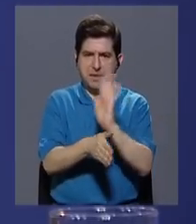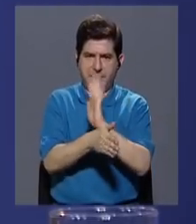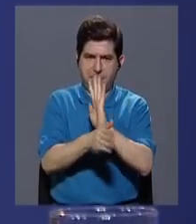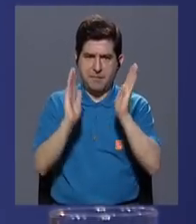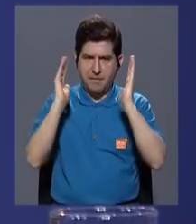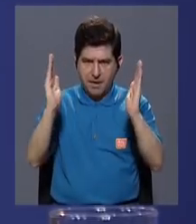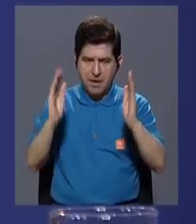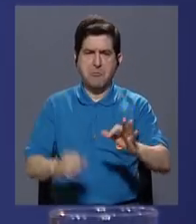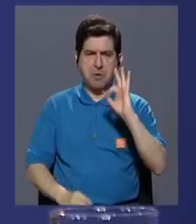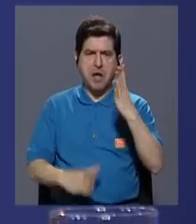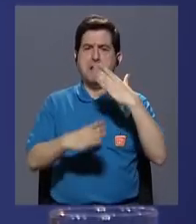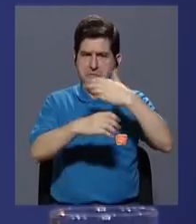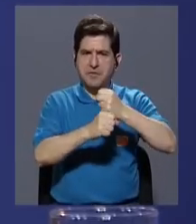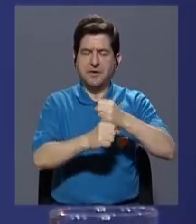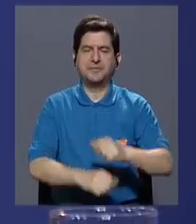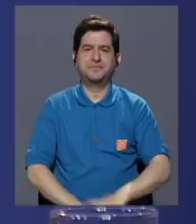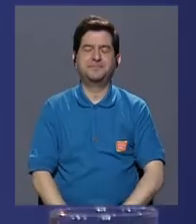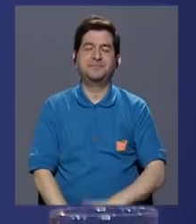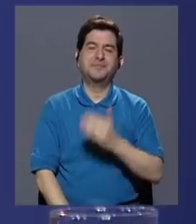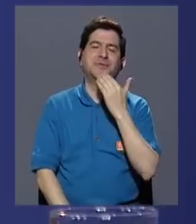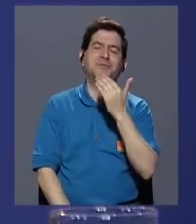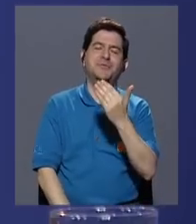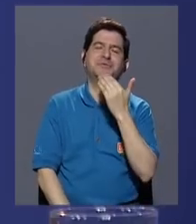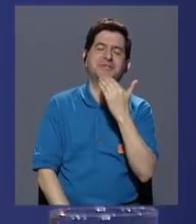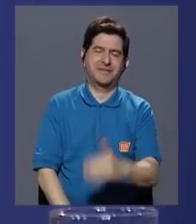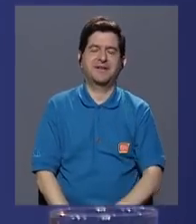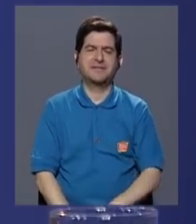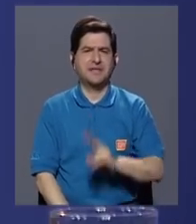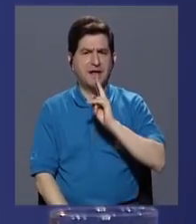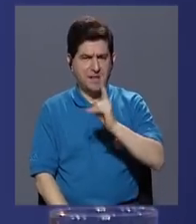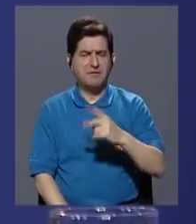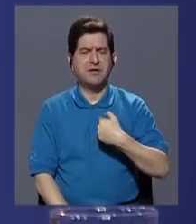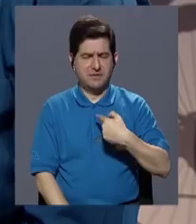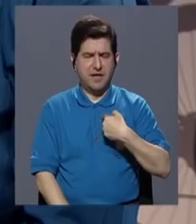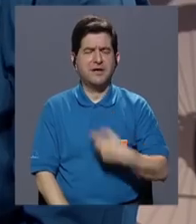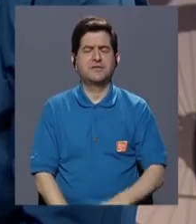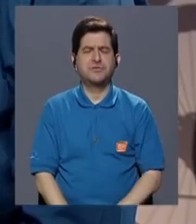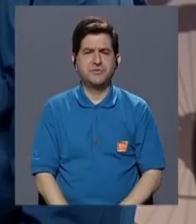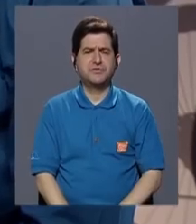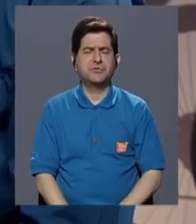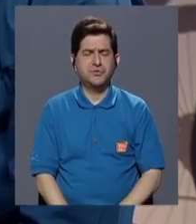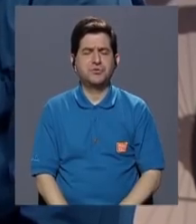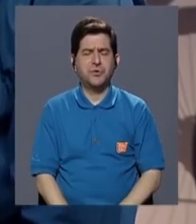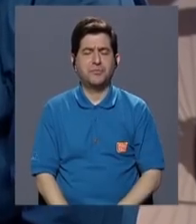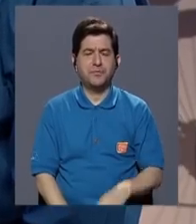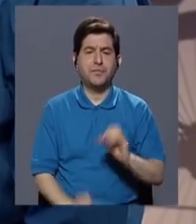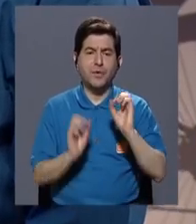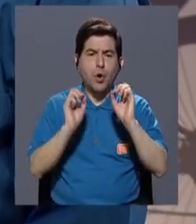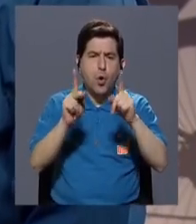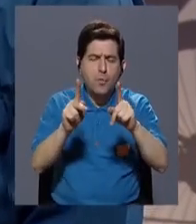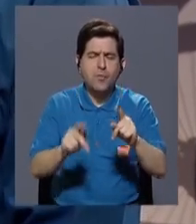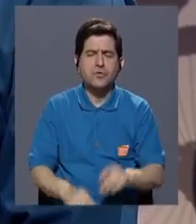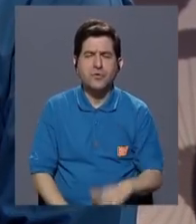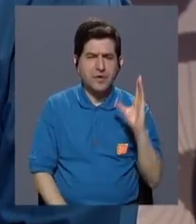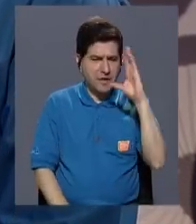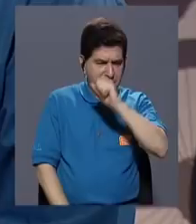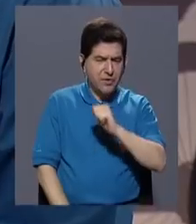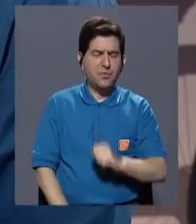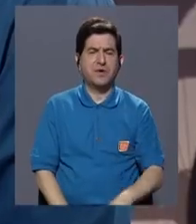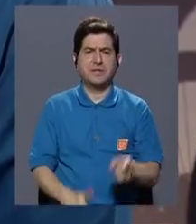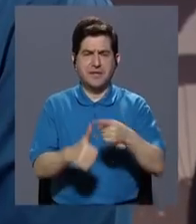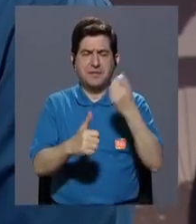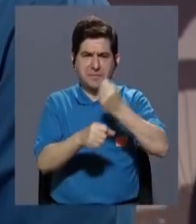largometraje pues se hizo muy bien hecho bueno pues muchas gracias la verdad es que sí lo reconozco desde ese lugar como una oportunidad de